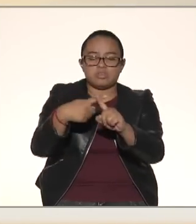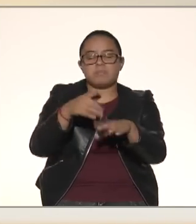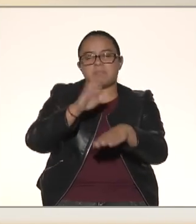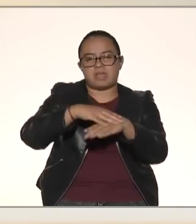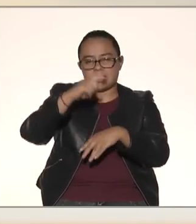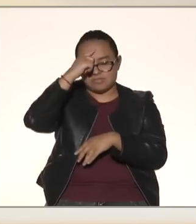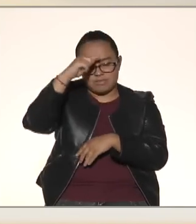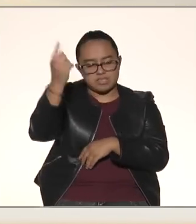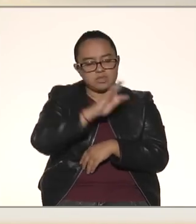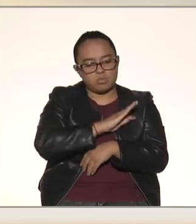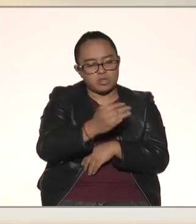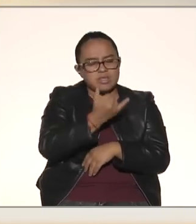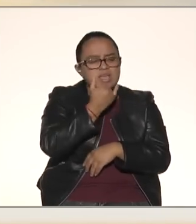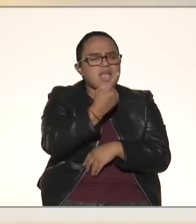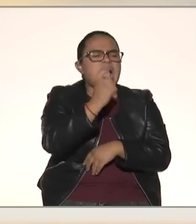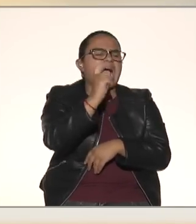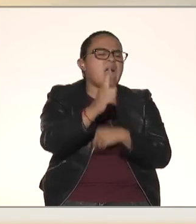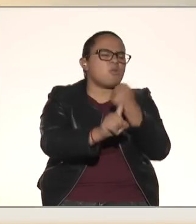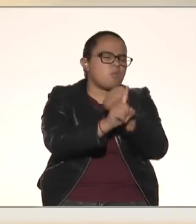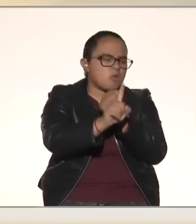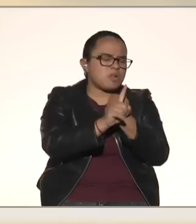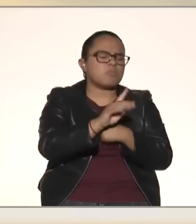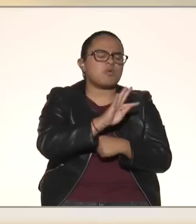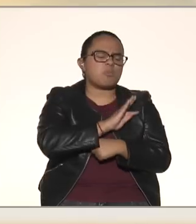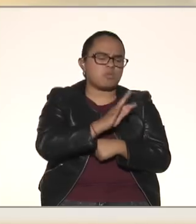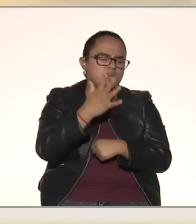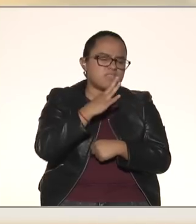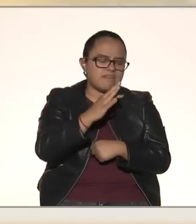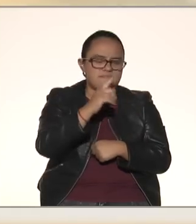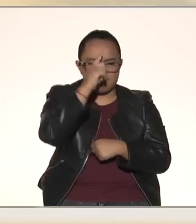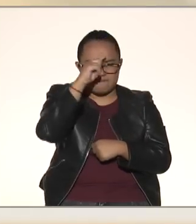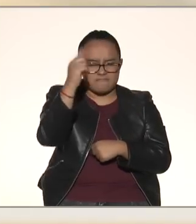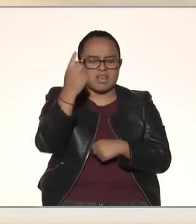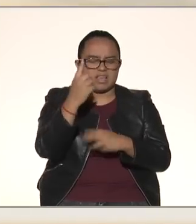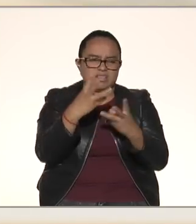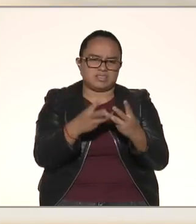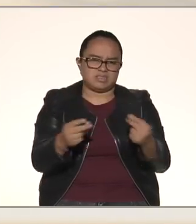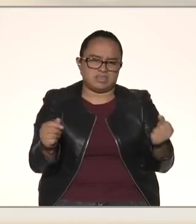factible perdonar los pequeños conflictos que se enfrentan diariamente.